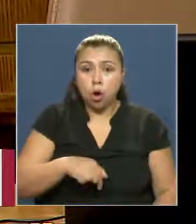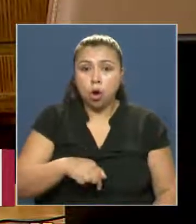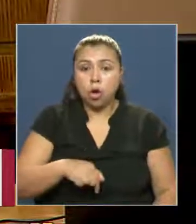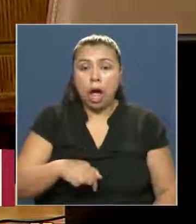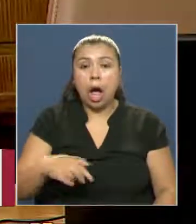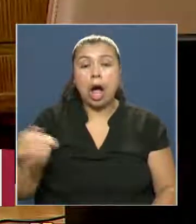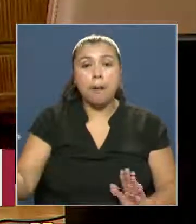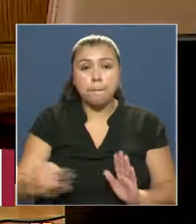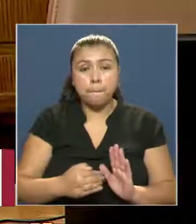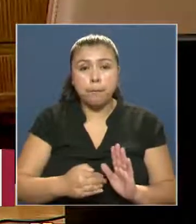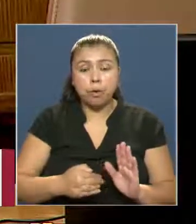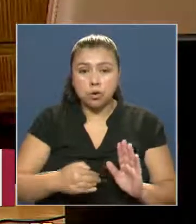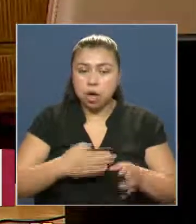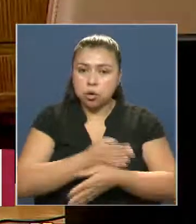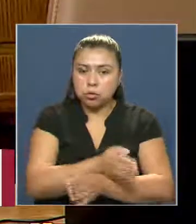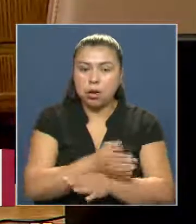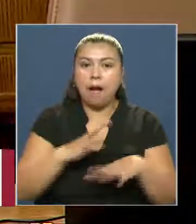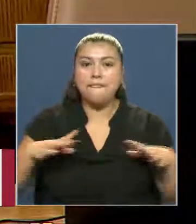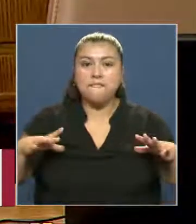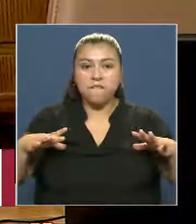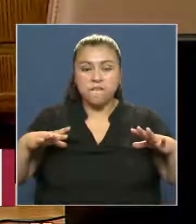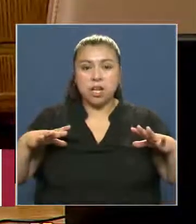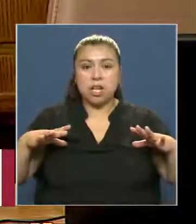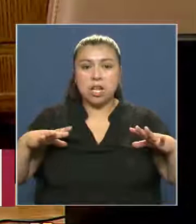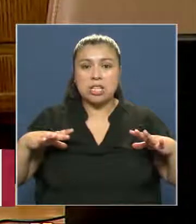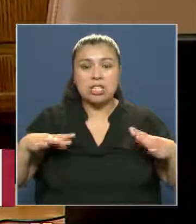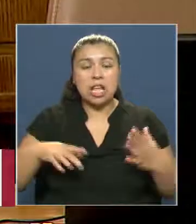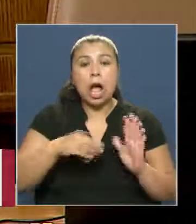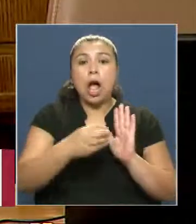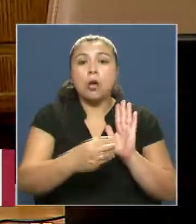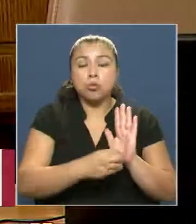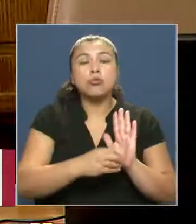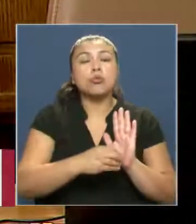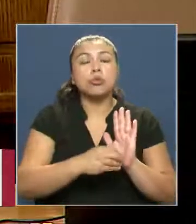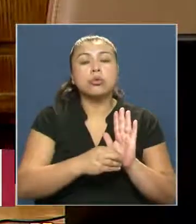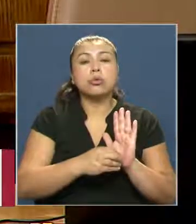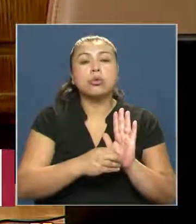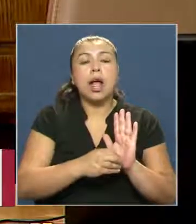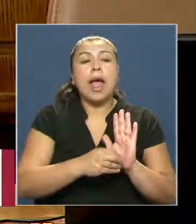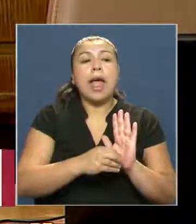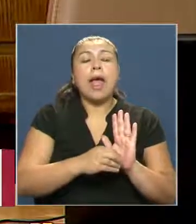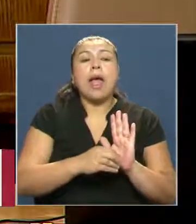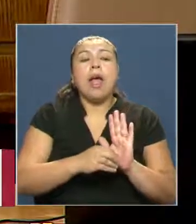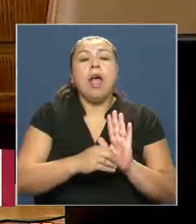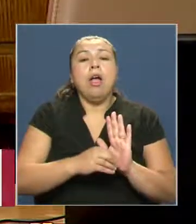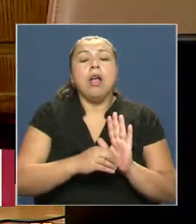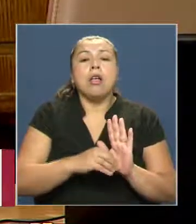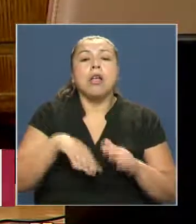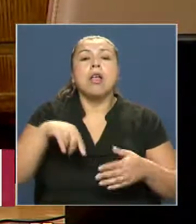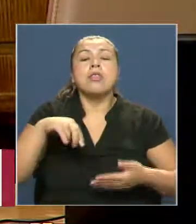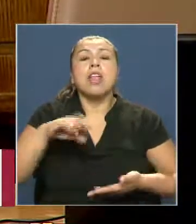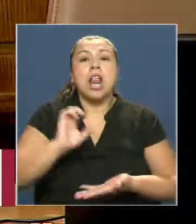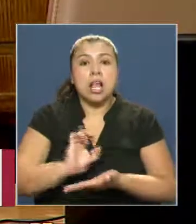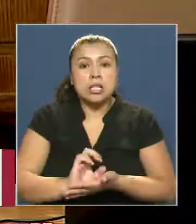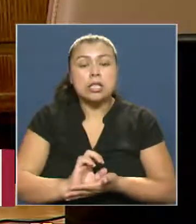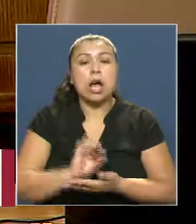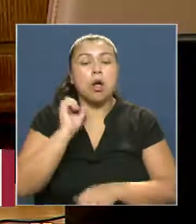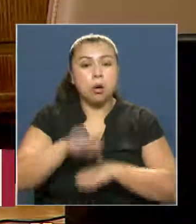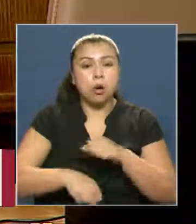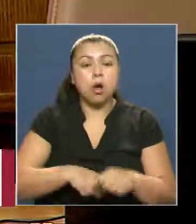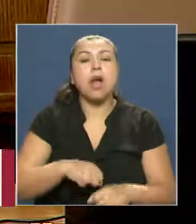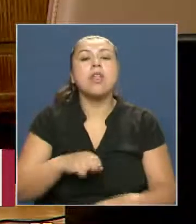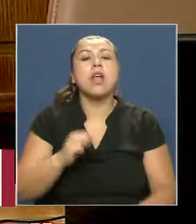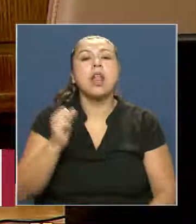transversalmente y ha felicitado la medida de dictación del estado de catástrofe por el presidente Sebastián Piñera.